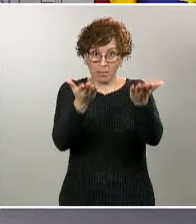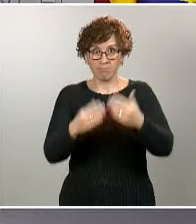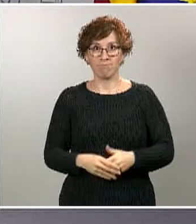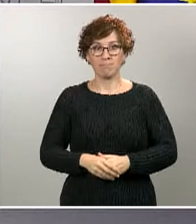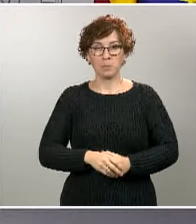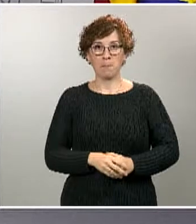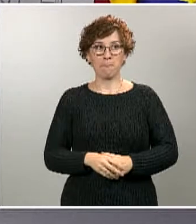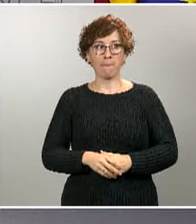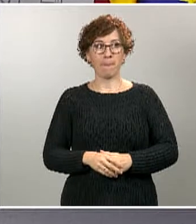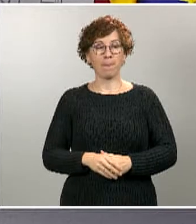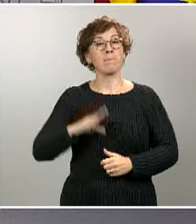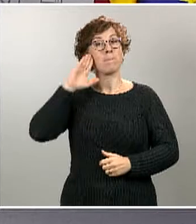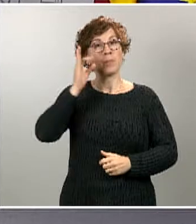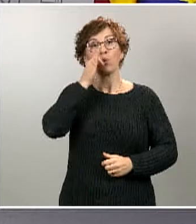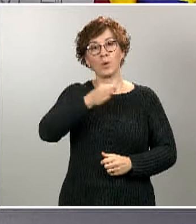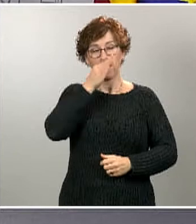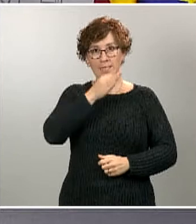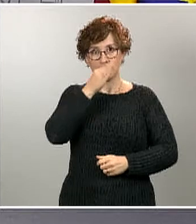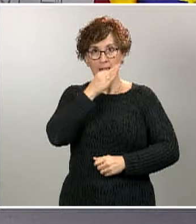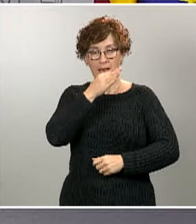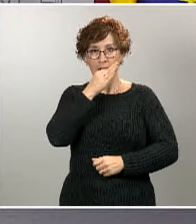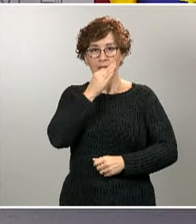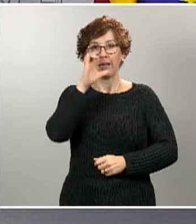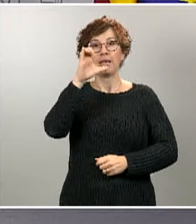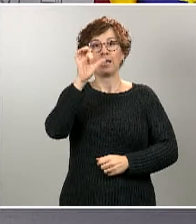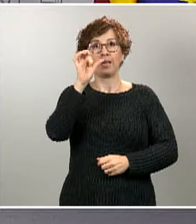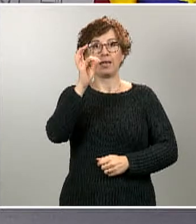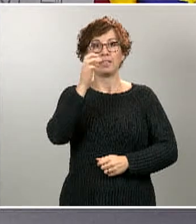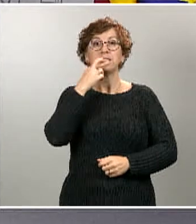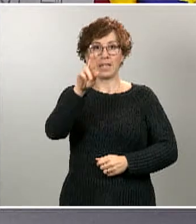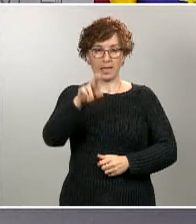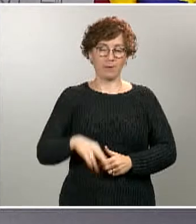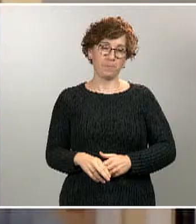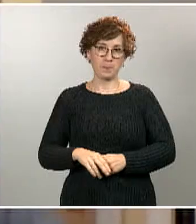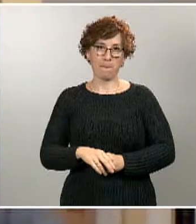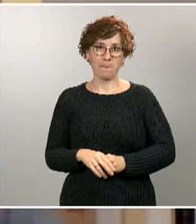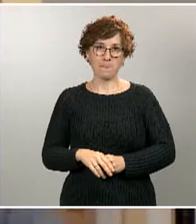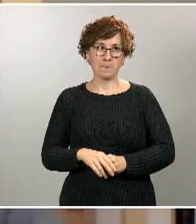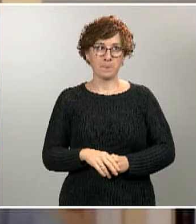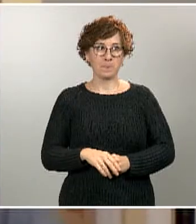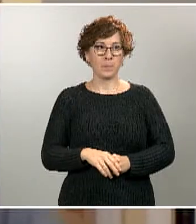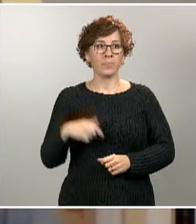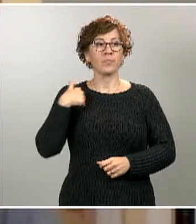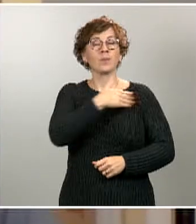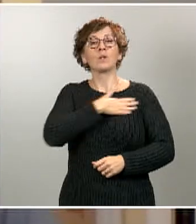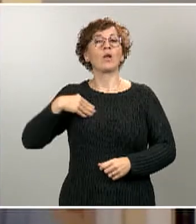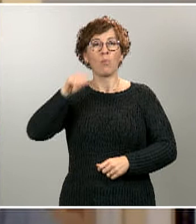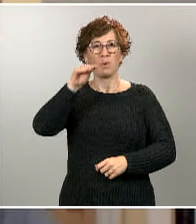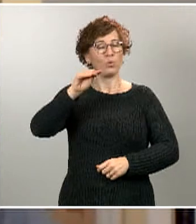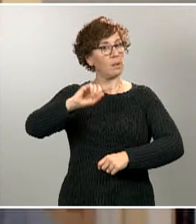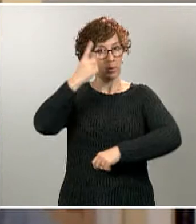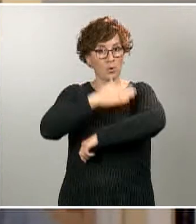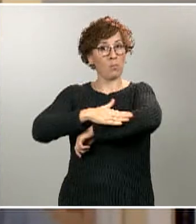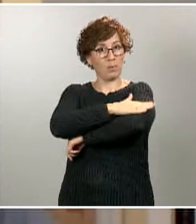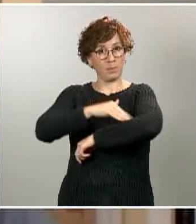Muy buenas tardes, ministros. Esther Redondo, de La Sexta Televisión. Quería preguntarle, en primer lugar, al ministro de Sanidad, a Salvador